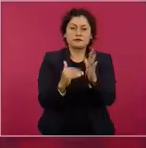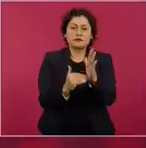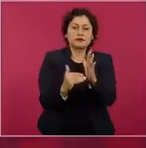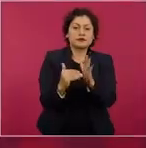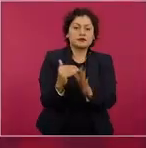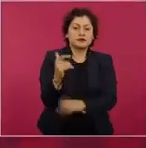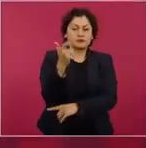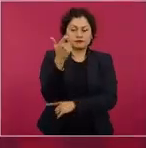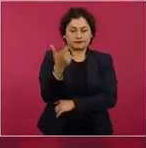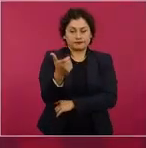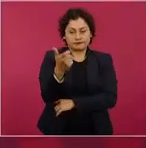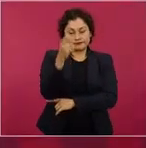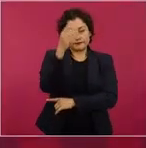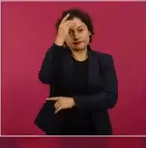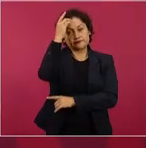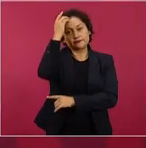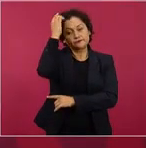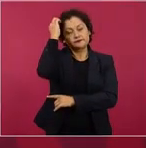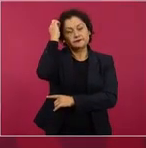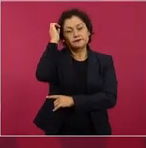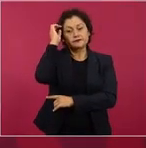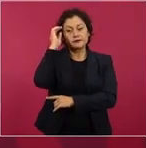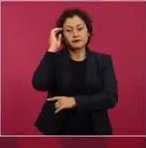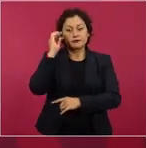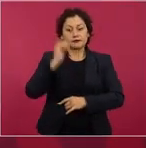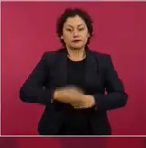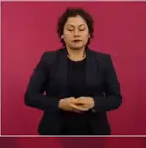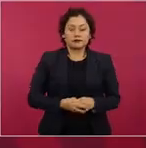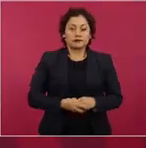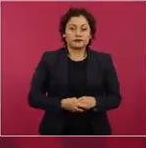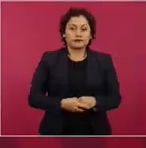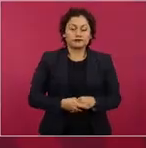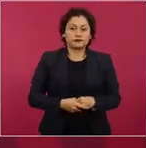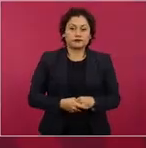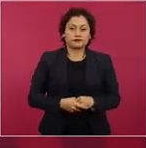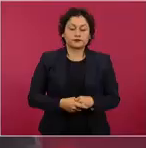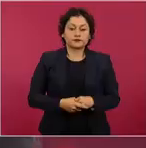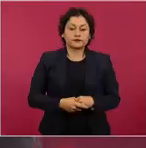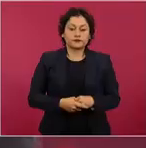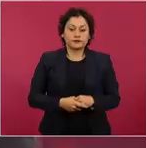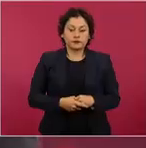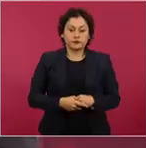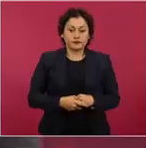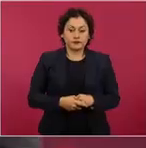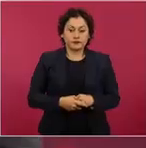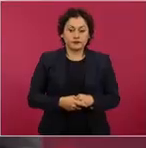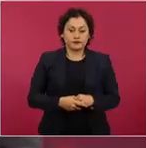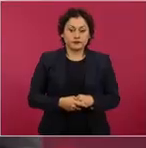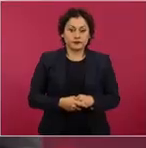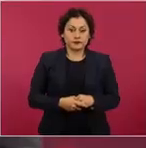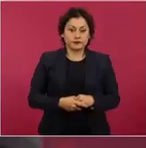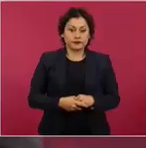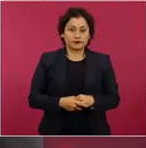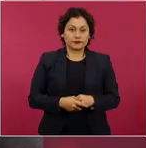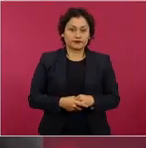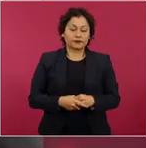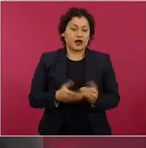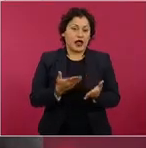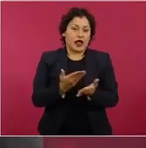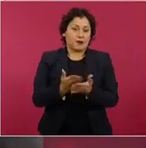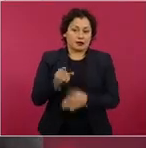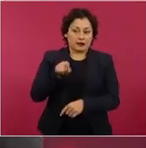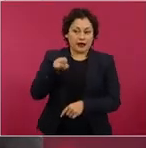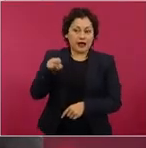Además, Ahí está la ermita que